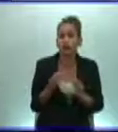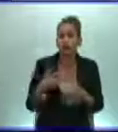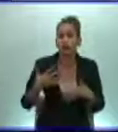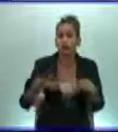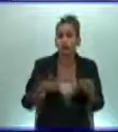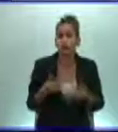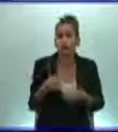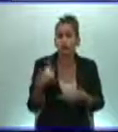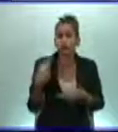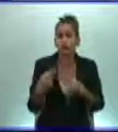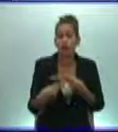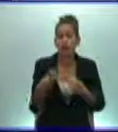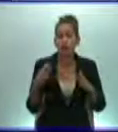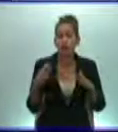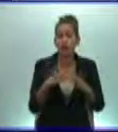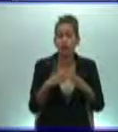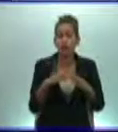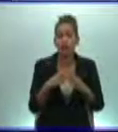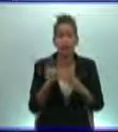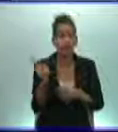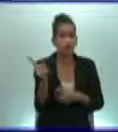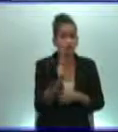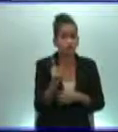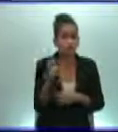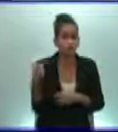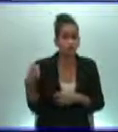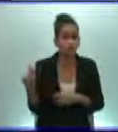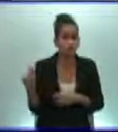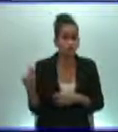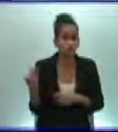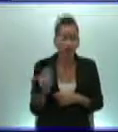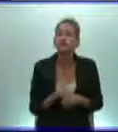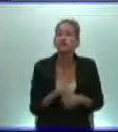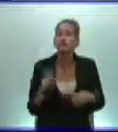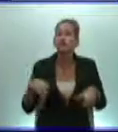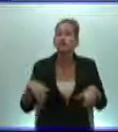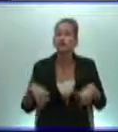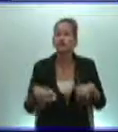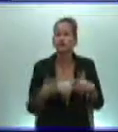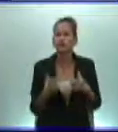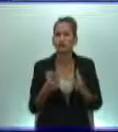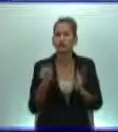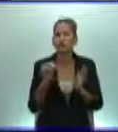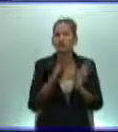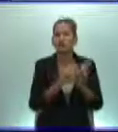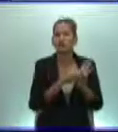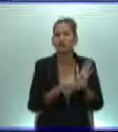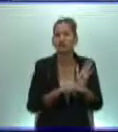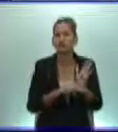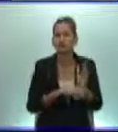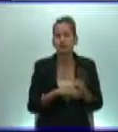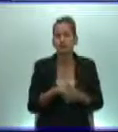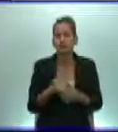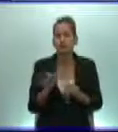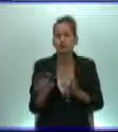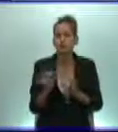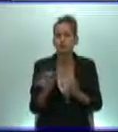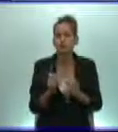hagas en casa, que no salgas y que cumplas con todas las medidas higiénicas para